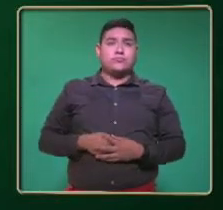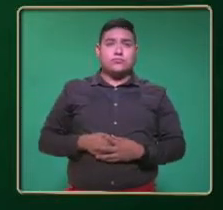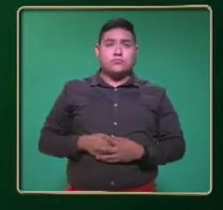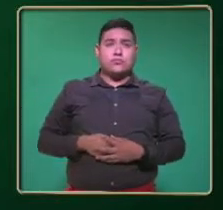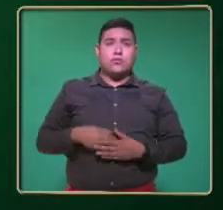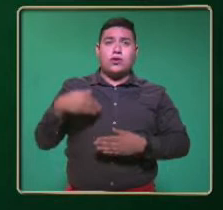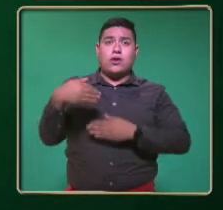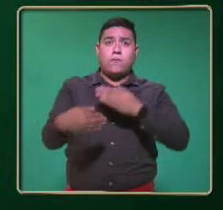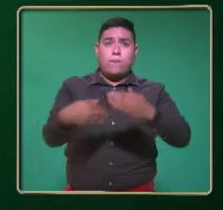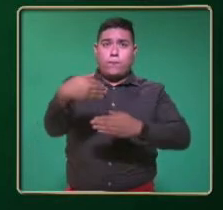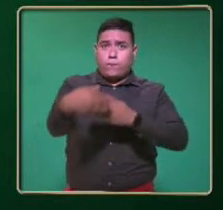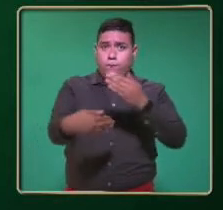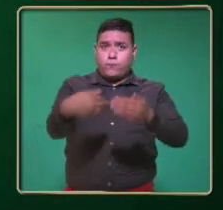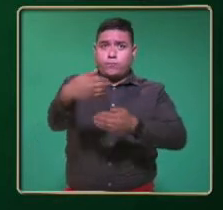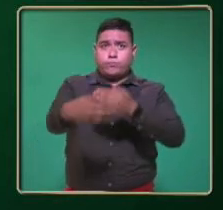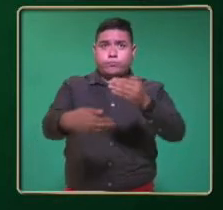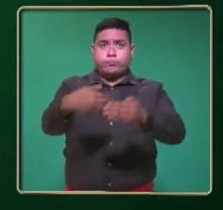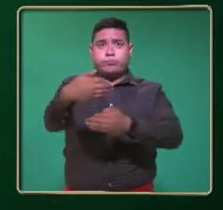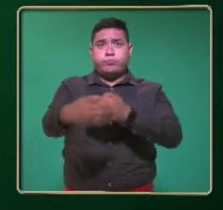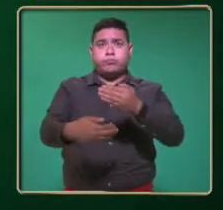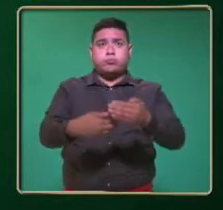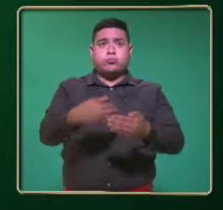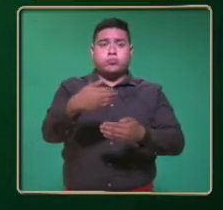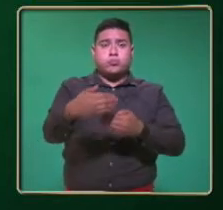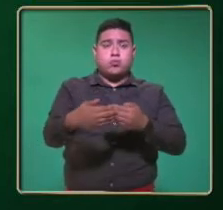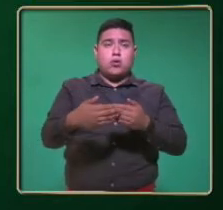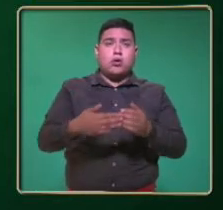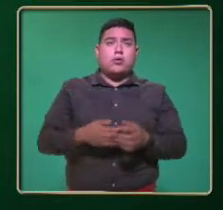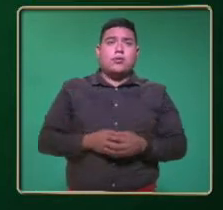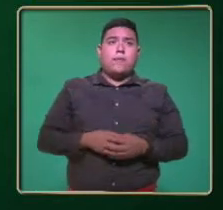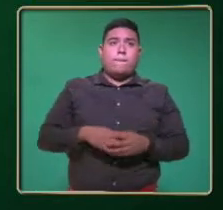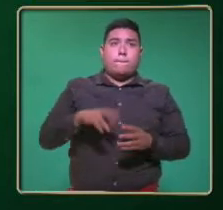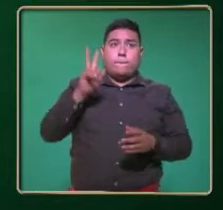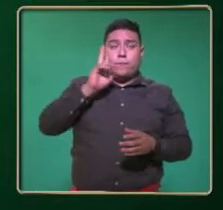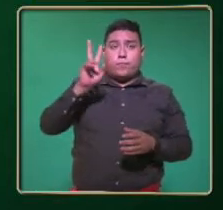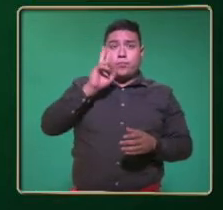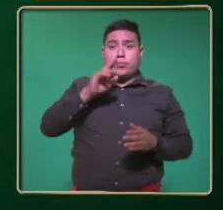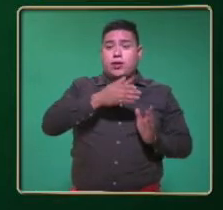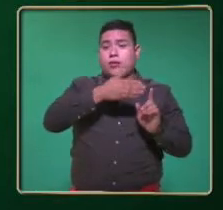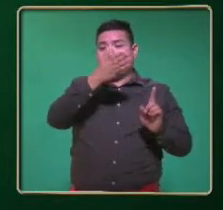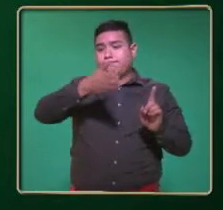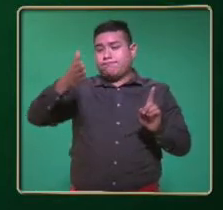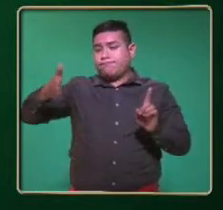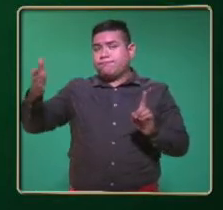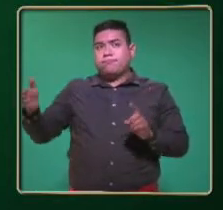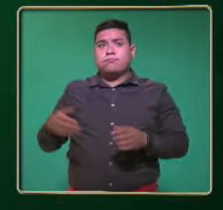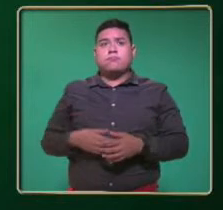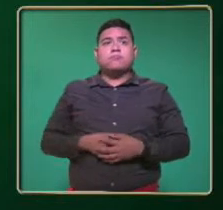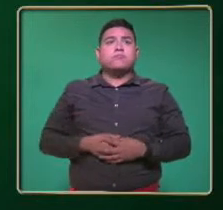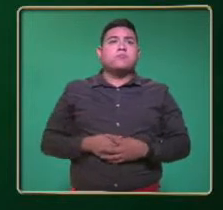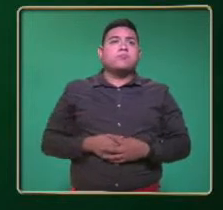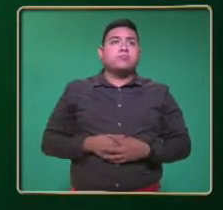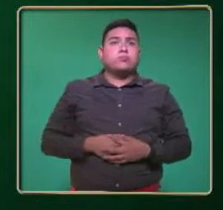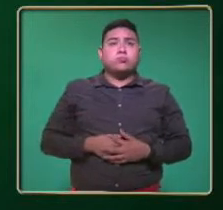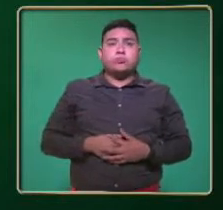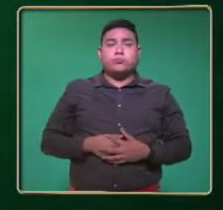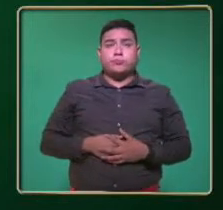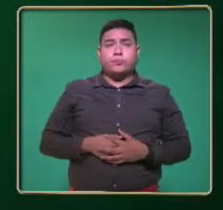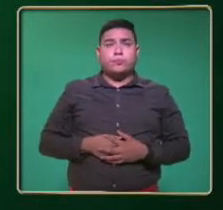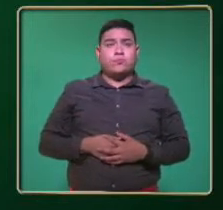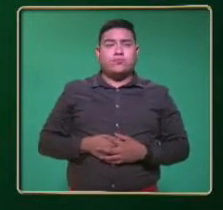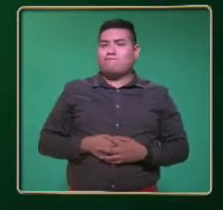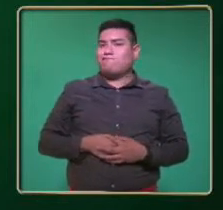El proceso se da en el siguiente orden que nosotros les vamos a comentar. Esto no es